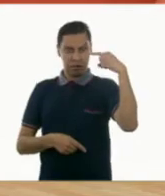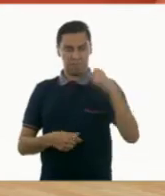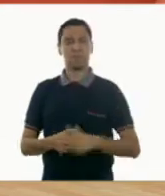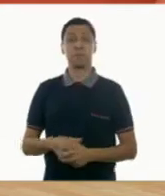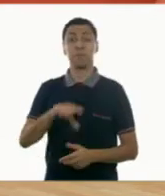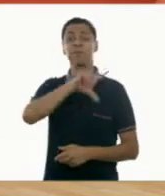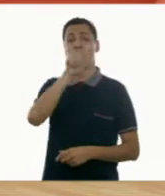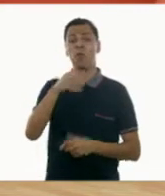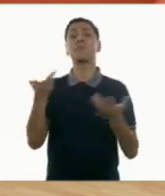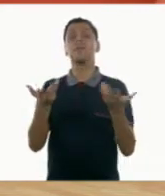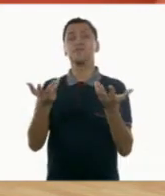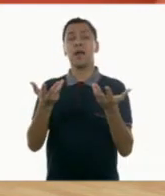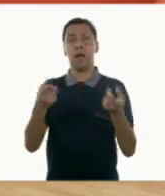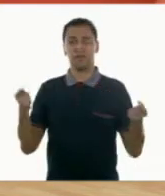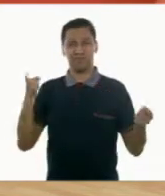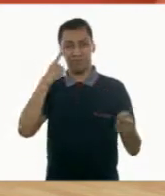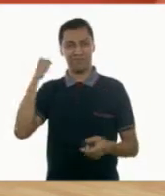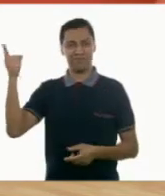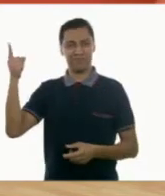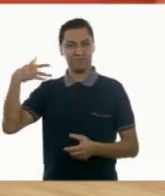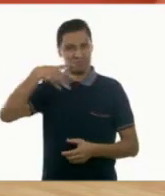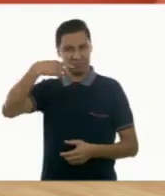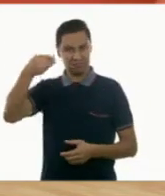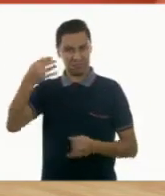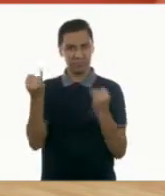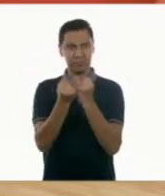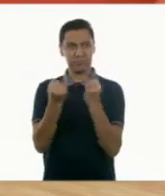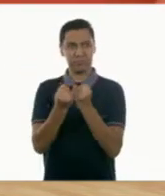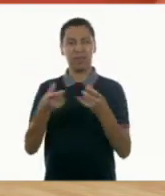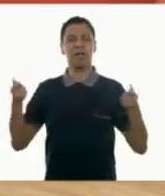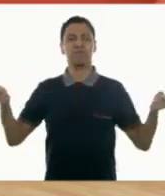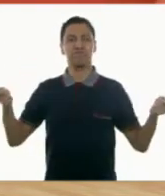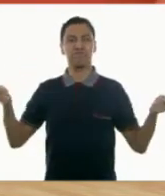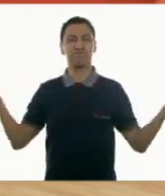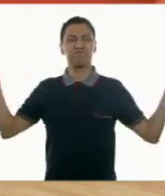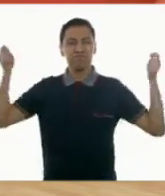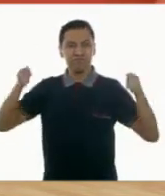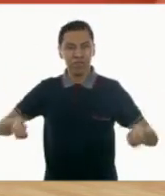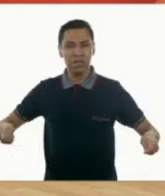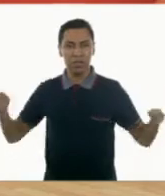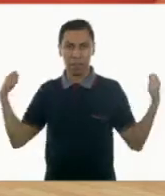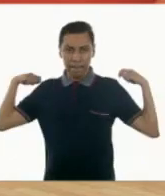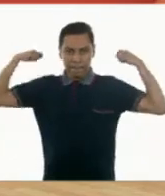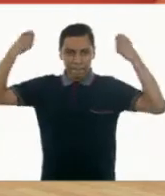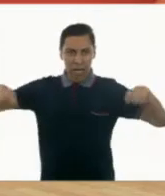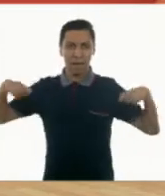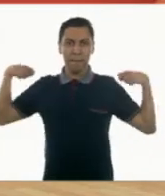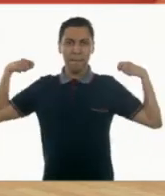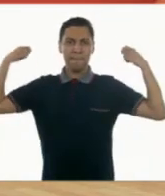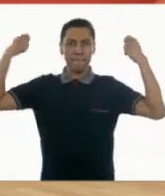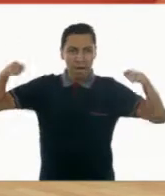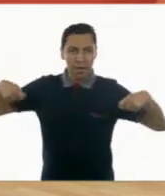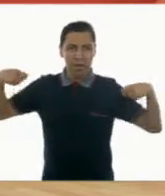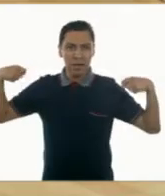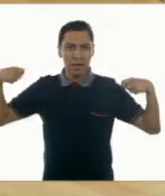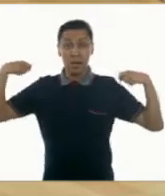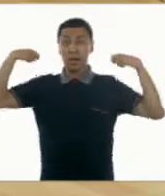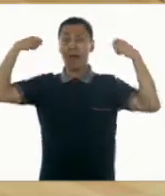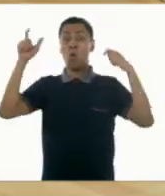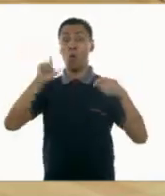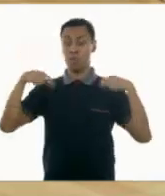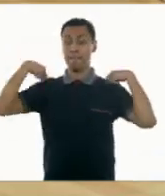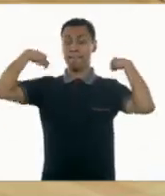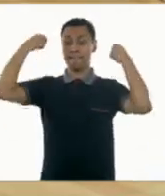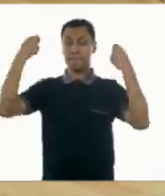Después vamos a hacer este movimiento, que va a ser pasar la cuerda hacia adelante. Y cuando esté en el piso, quiero